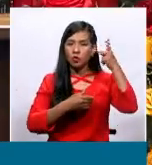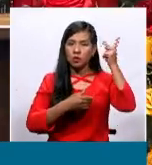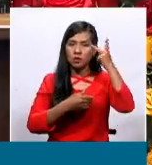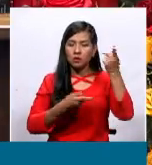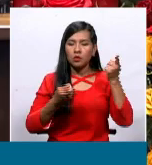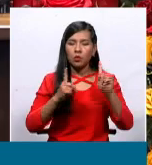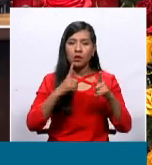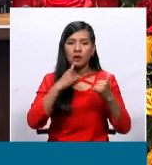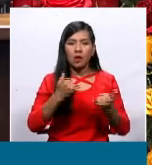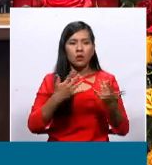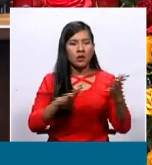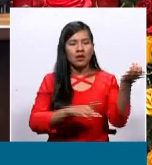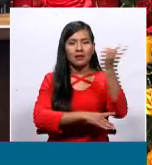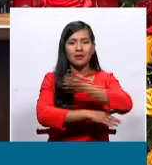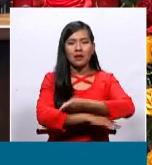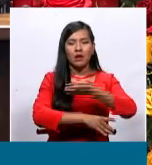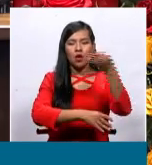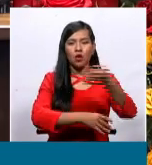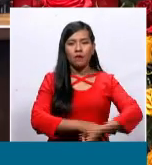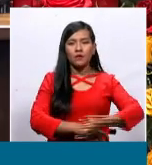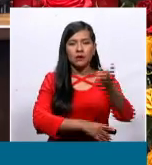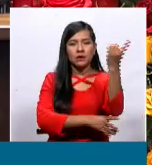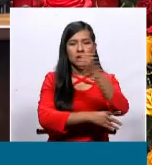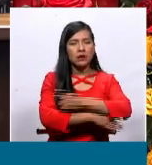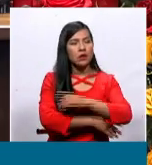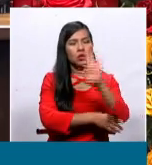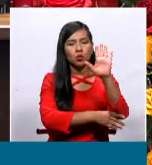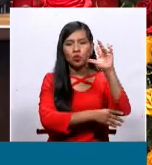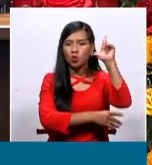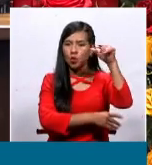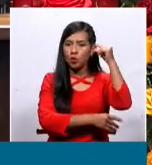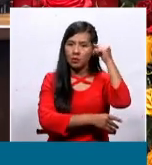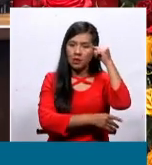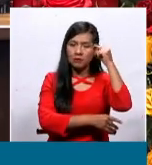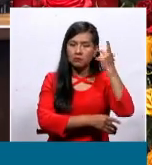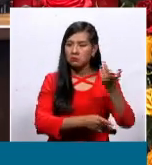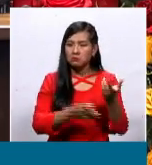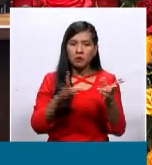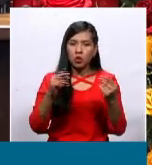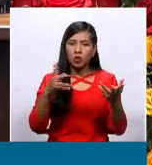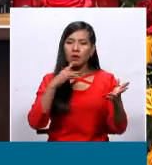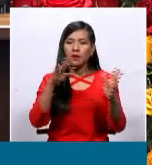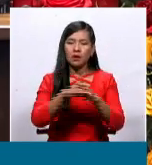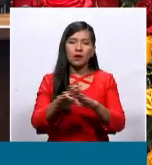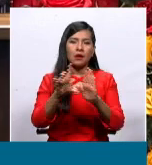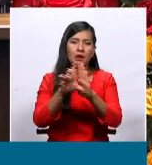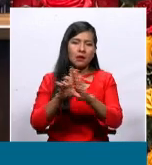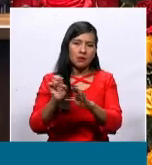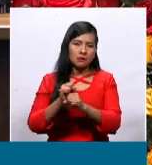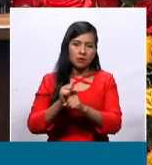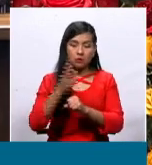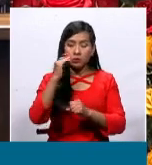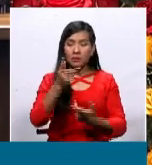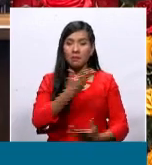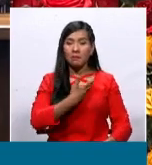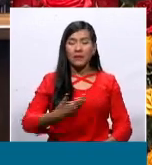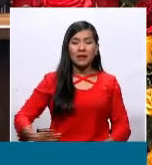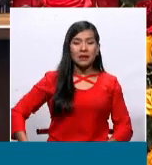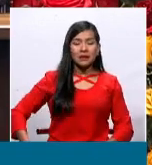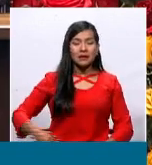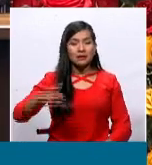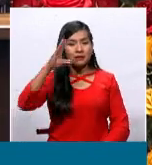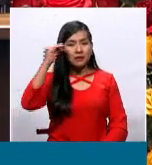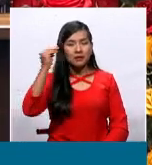del oficialismo, del gobierno nacional. No está en el legislativo. El presidente Arce sabe muy bien que